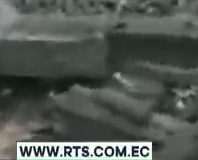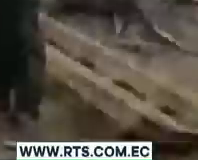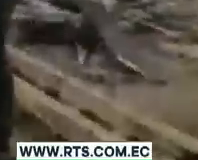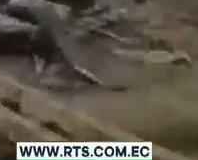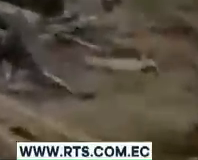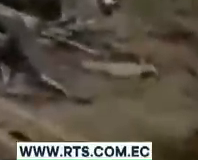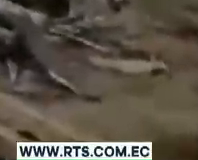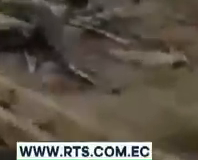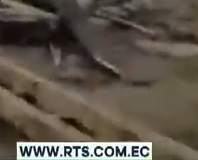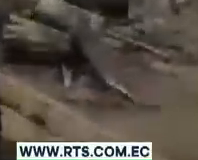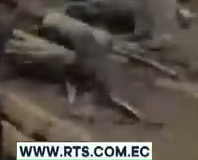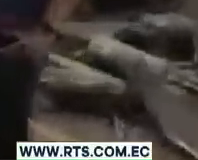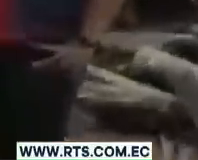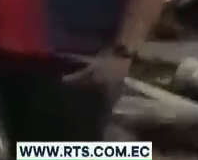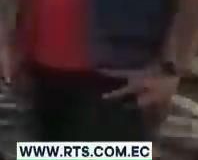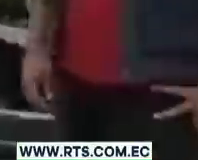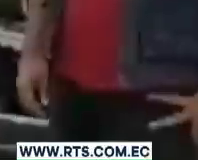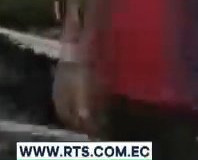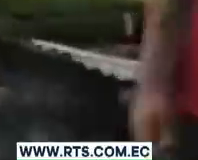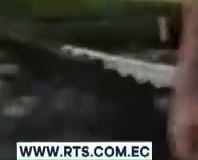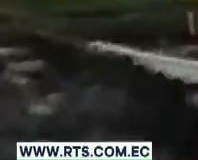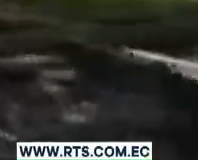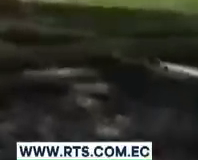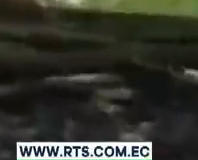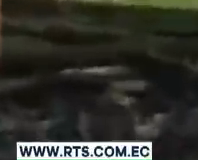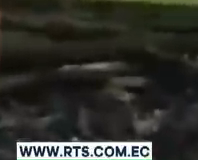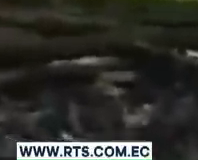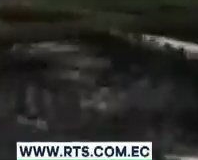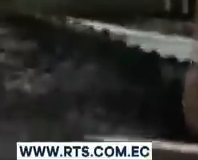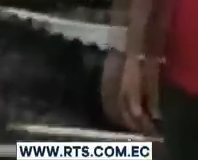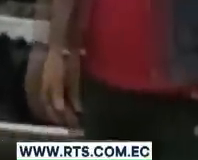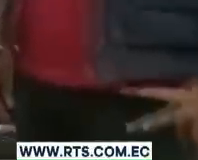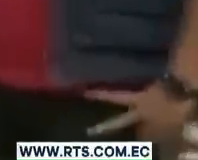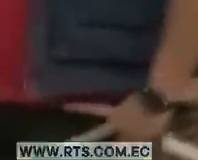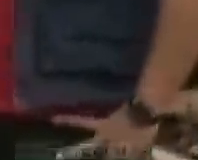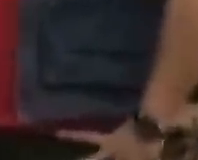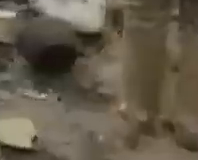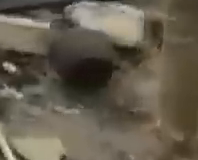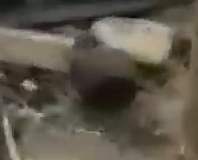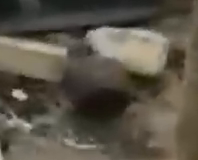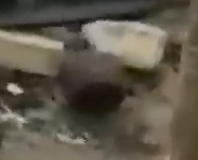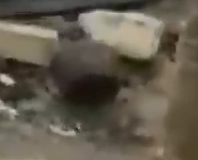competentes investigan las causas de este incendio.